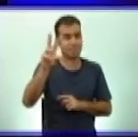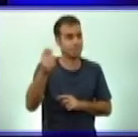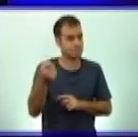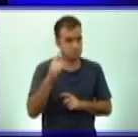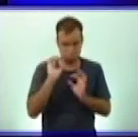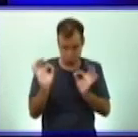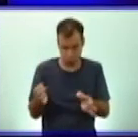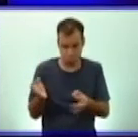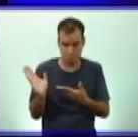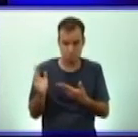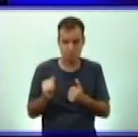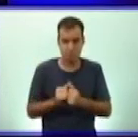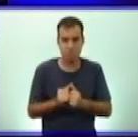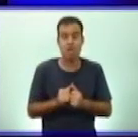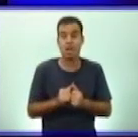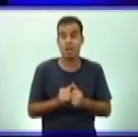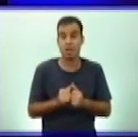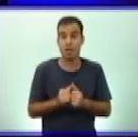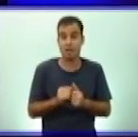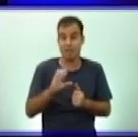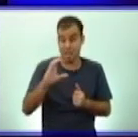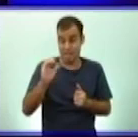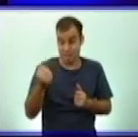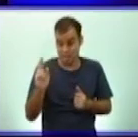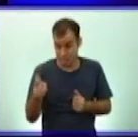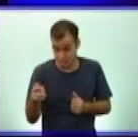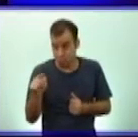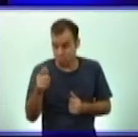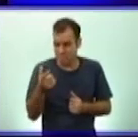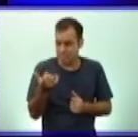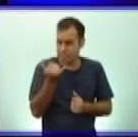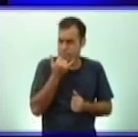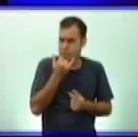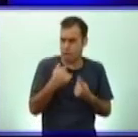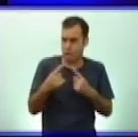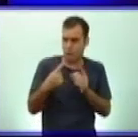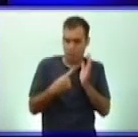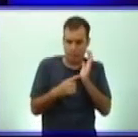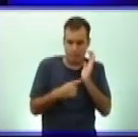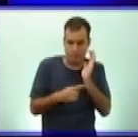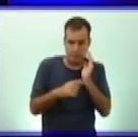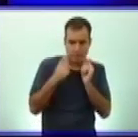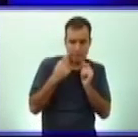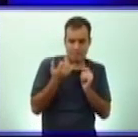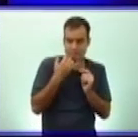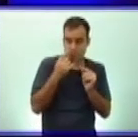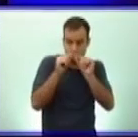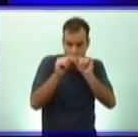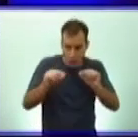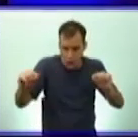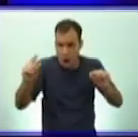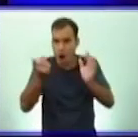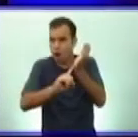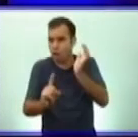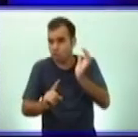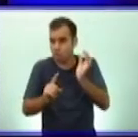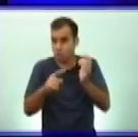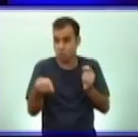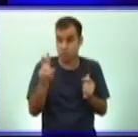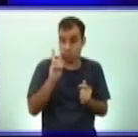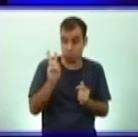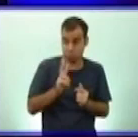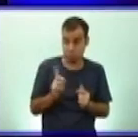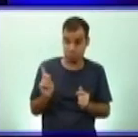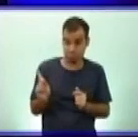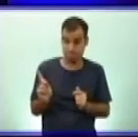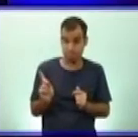capacitor ofrece ciertas dificultades al paso de la corriente. En sus lecturas del texto, ustedes deben haber valorado que el